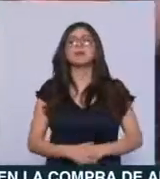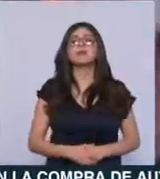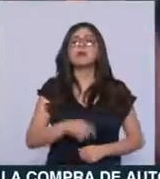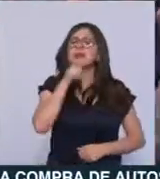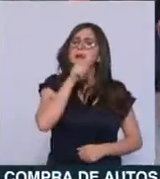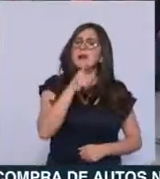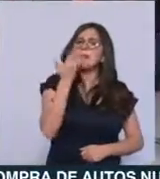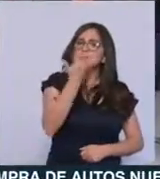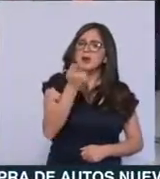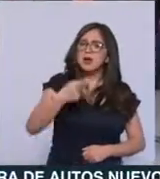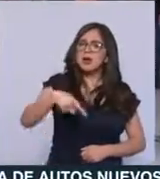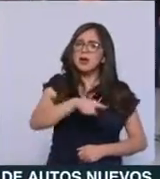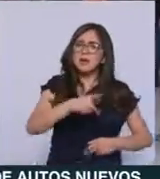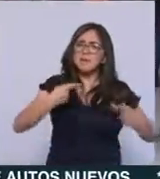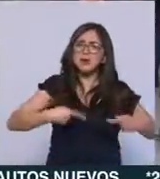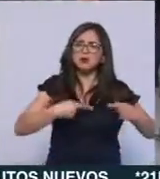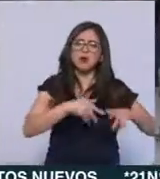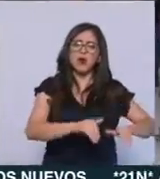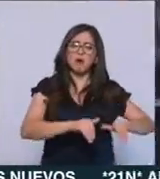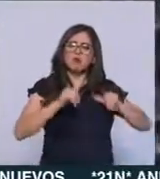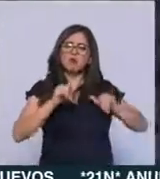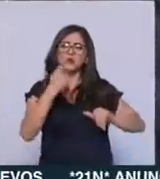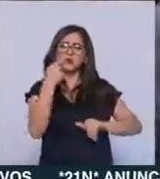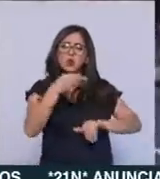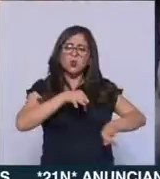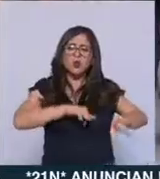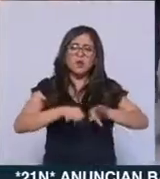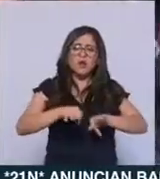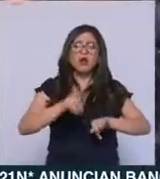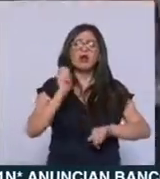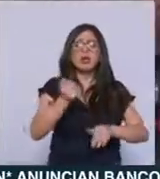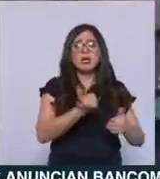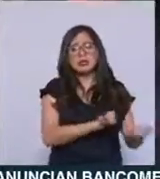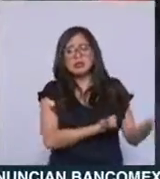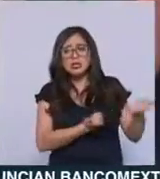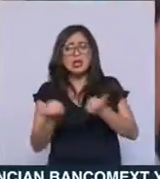inconforme que ha abandonado sus lugares de trabajo, llevándose consigo